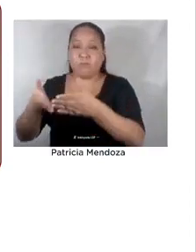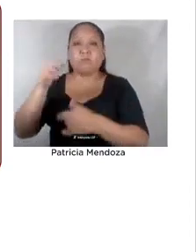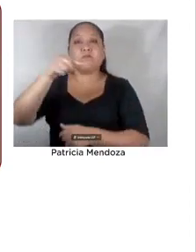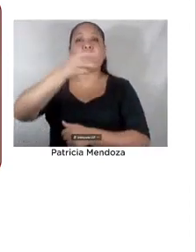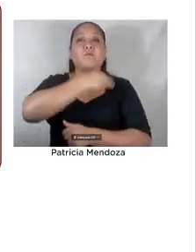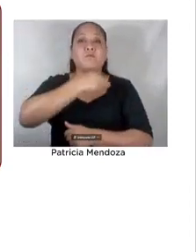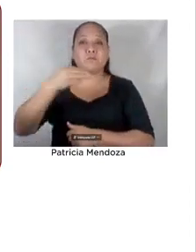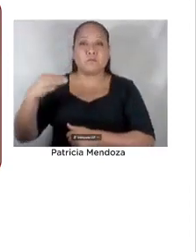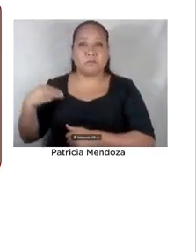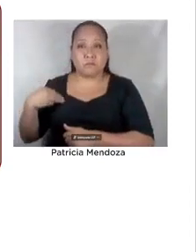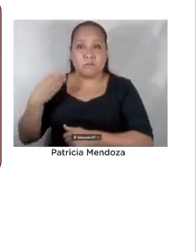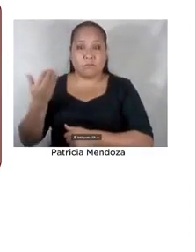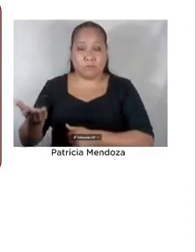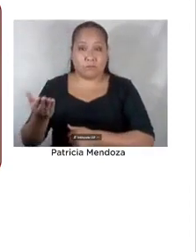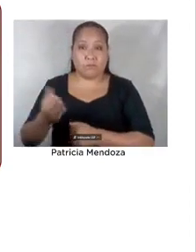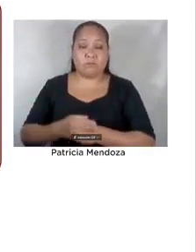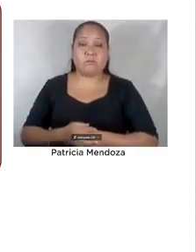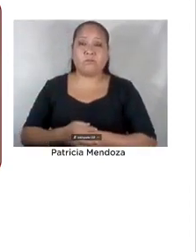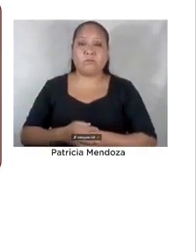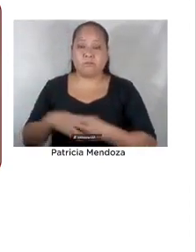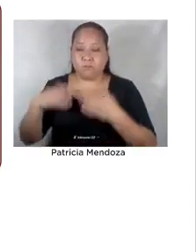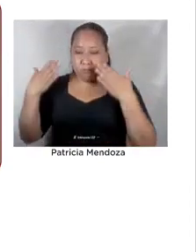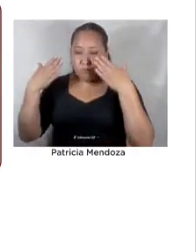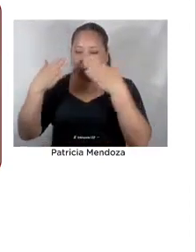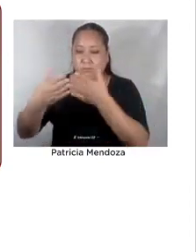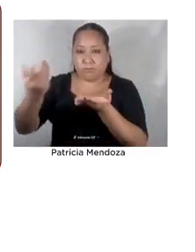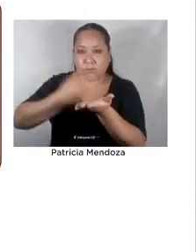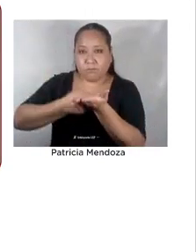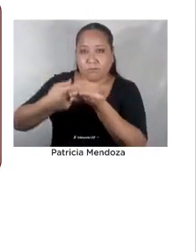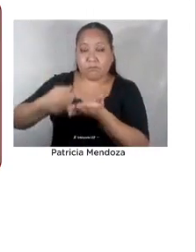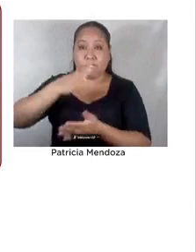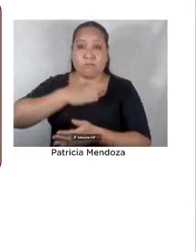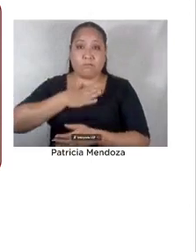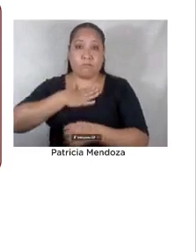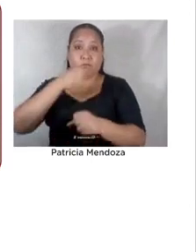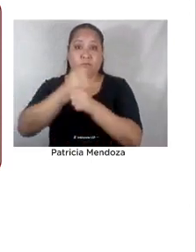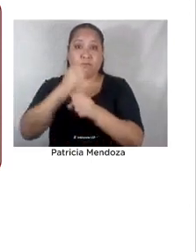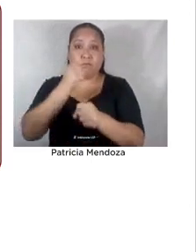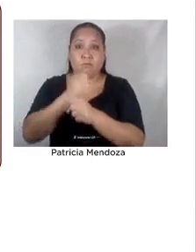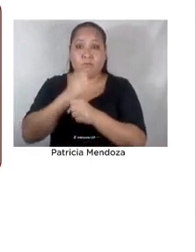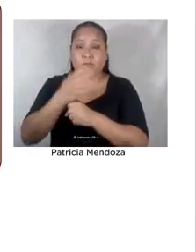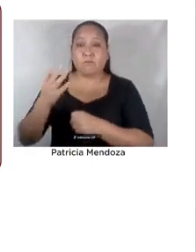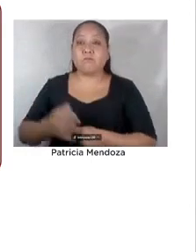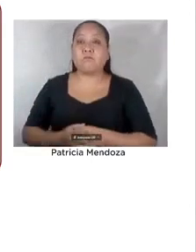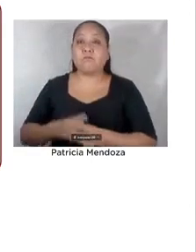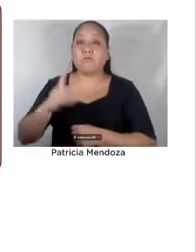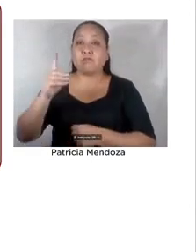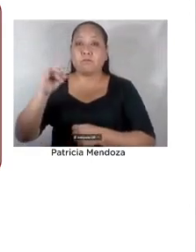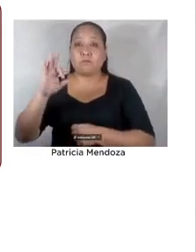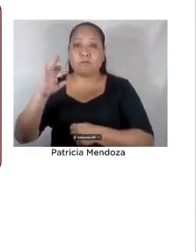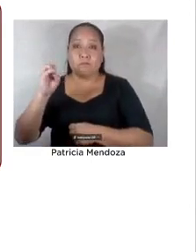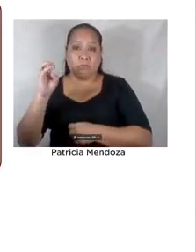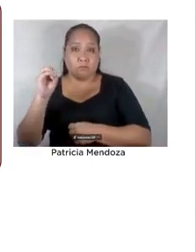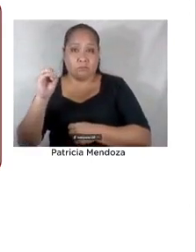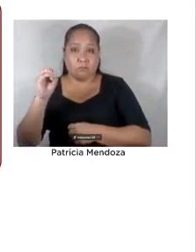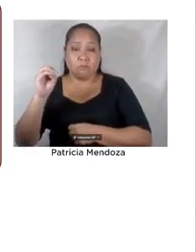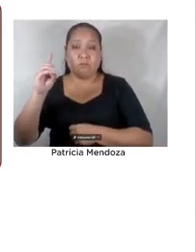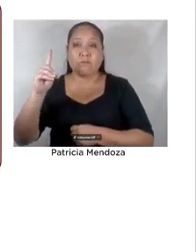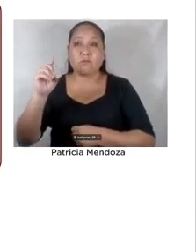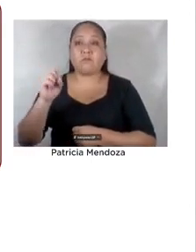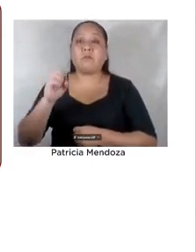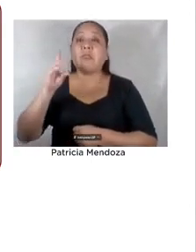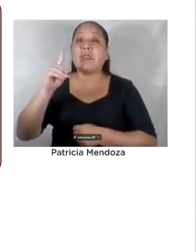en particular en la coordinación en la que trabajo, que es parte de la Dirección de Promoción del Bienestar y Reconocimiento Docente, la